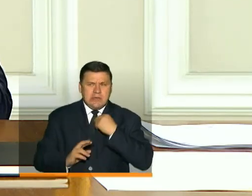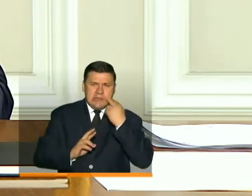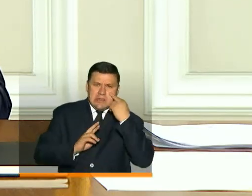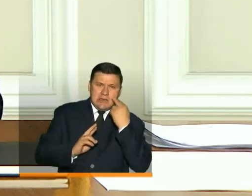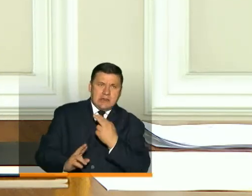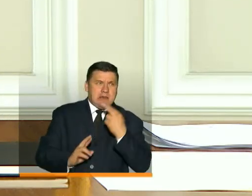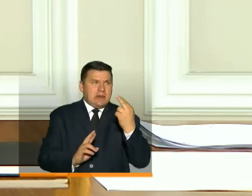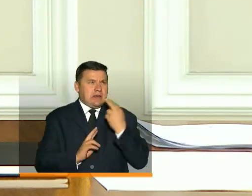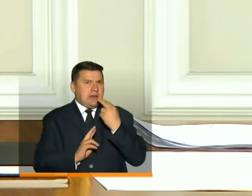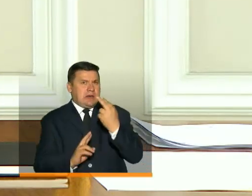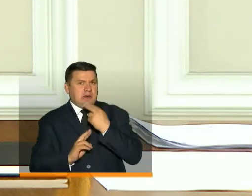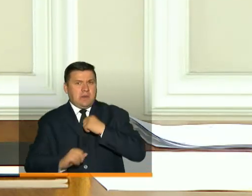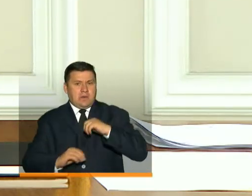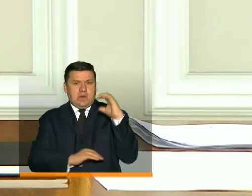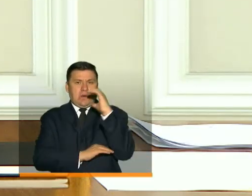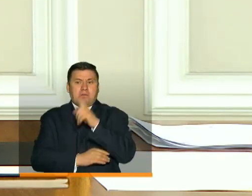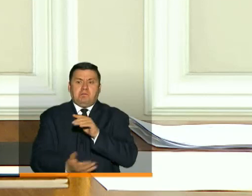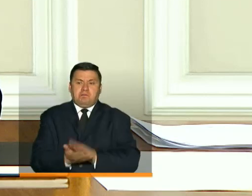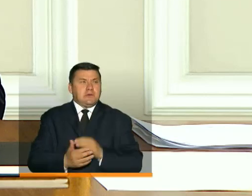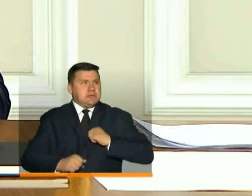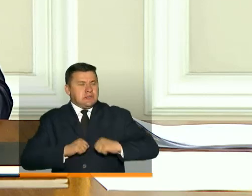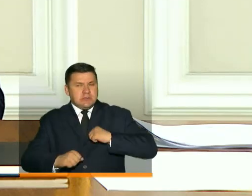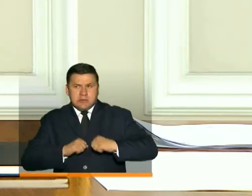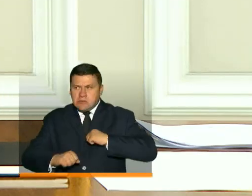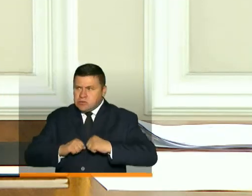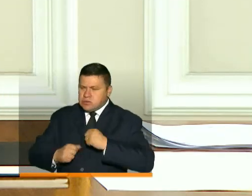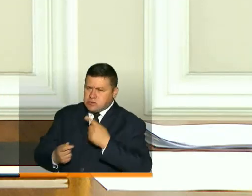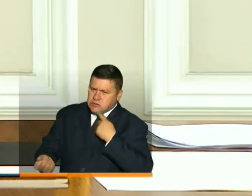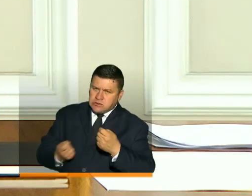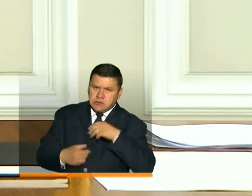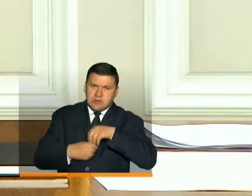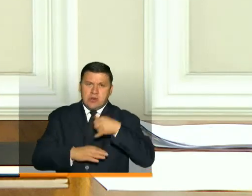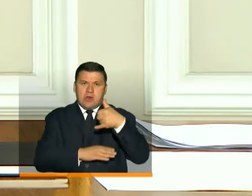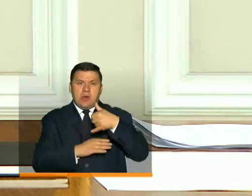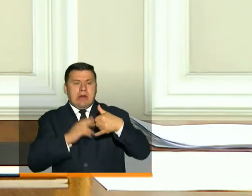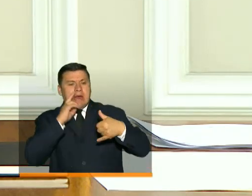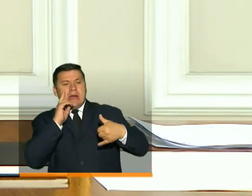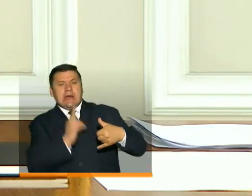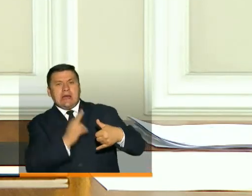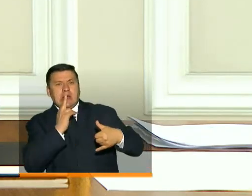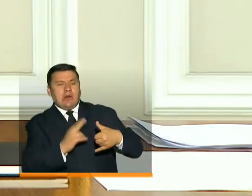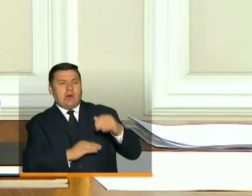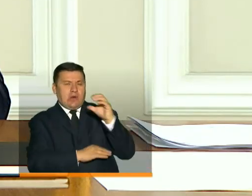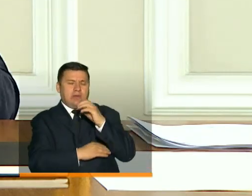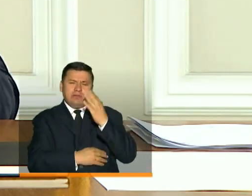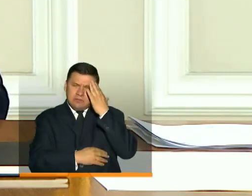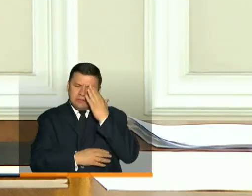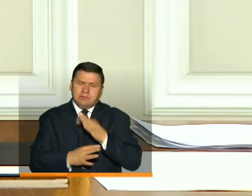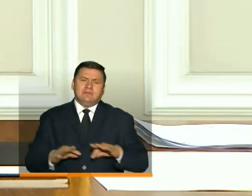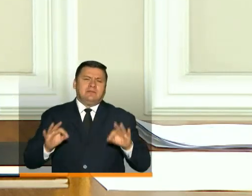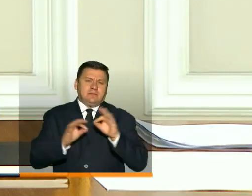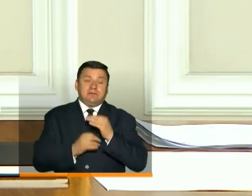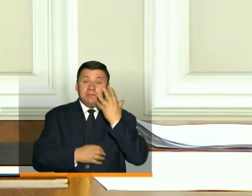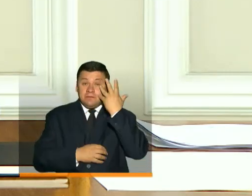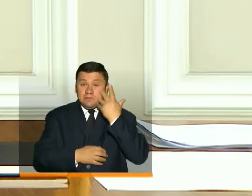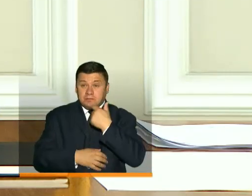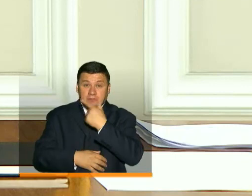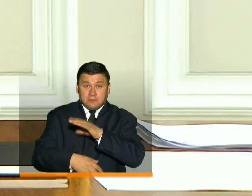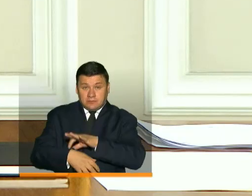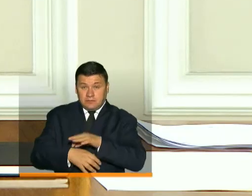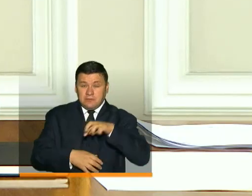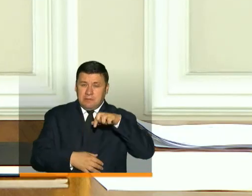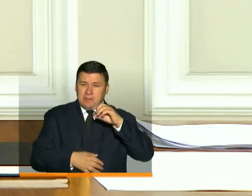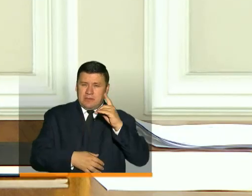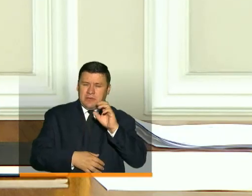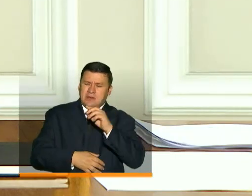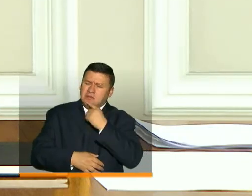reconociendo el papel de Colombia en enfrentar en sus distintas fases esta pandemia. Por eso hace días que hablé con el doctor Tedros,